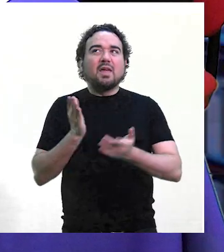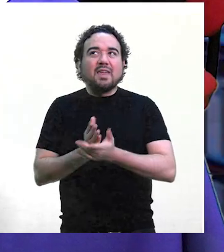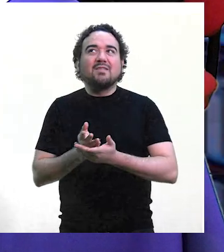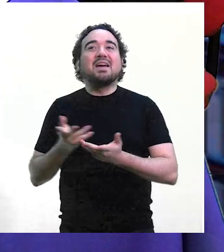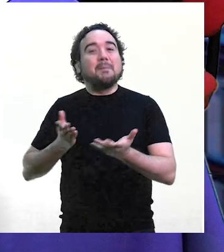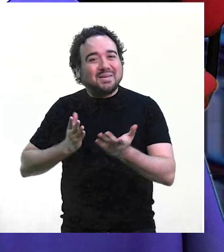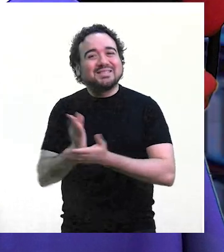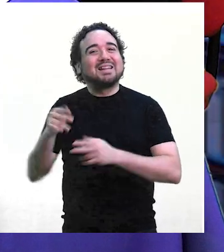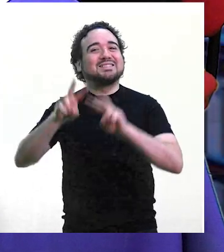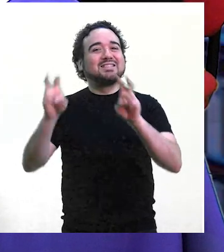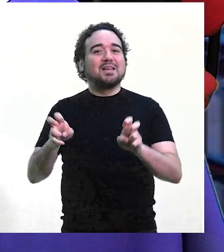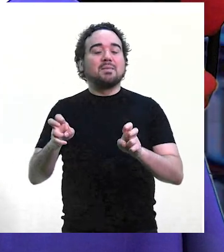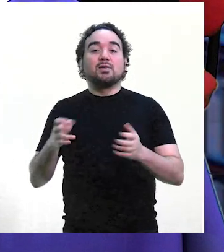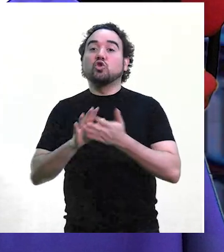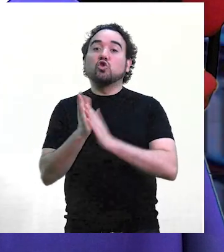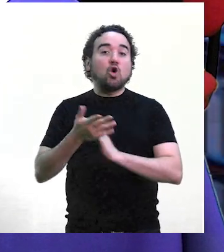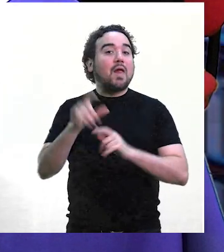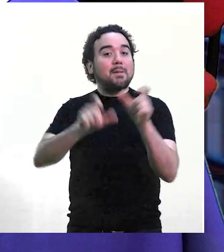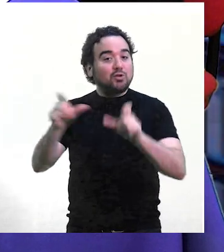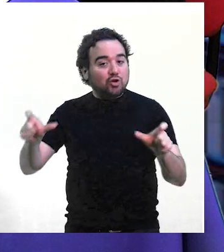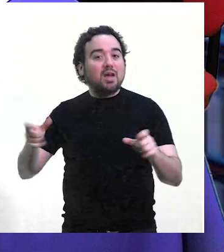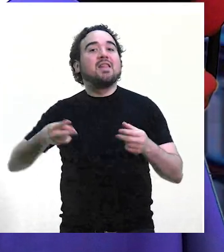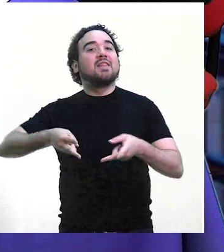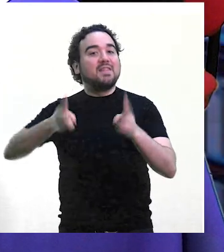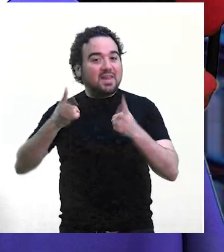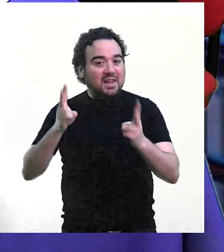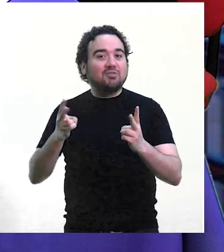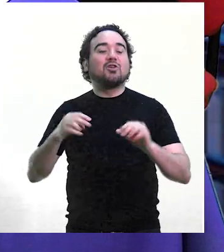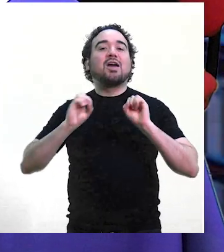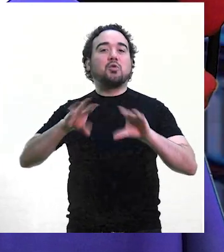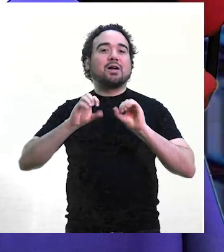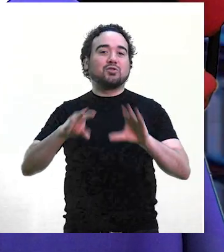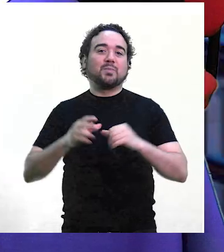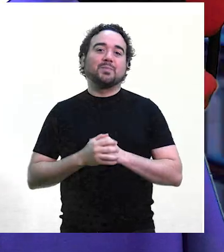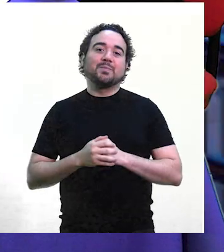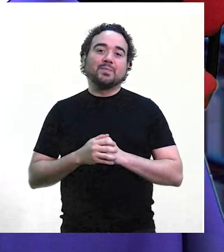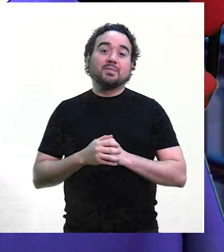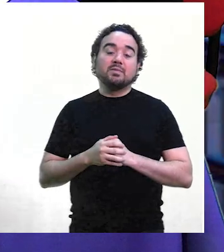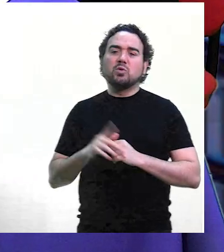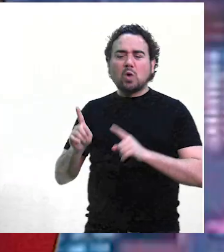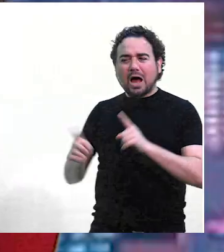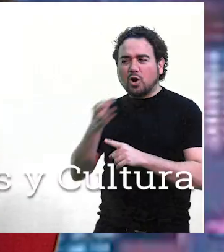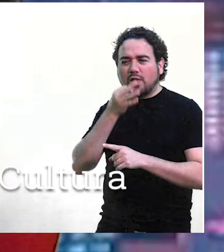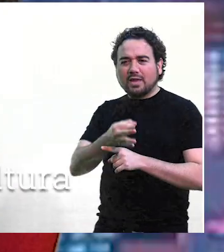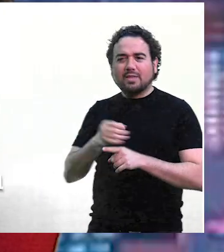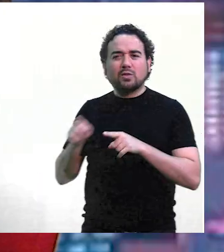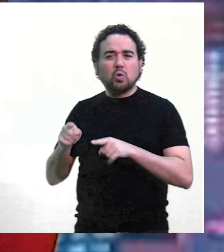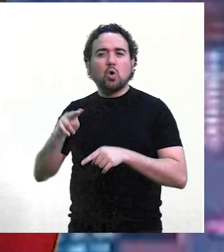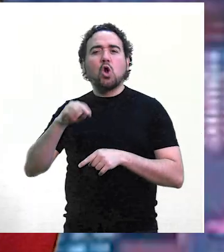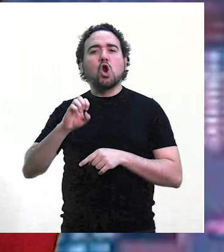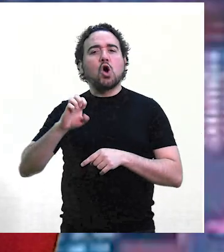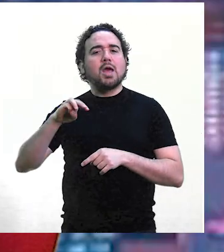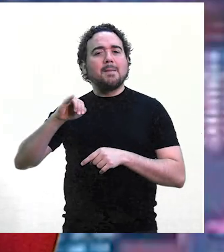lo que tú dices? ¿Por qué tiene que ser tema? Como todos tienen, las personas tienen derecho, por ejemplo, en ese caso, a recibir educación. Es como- Claro. Y